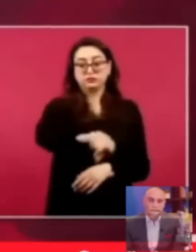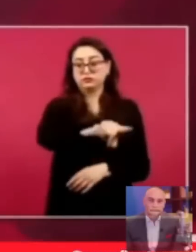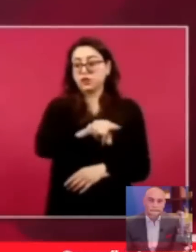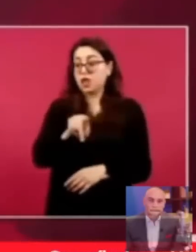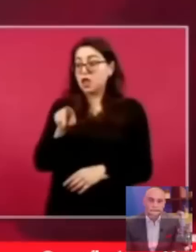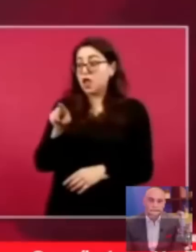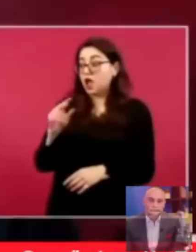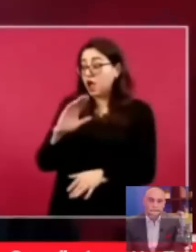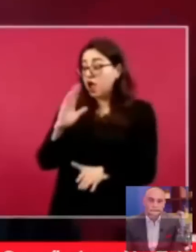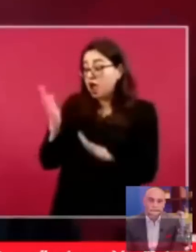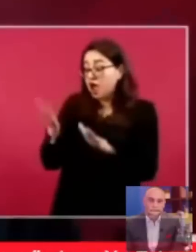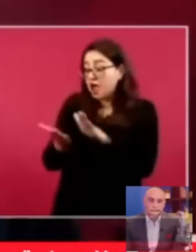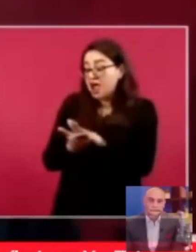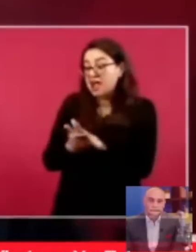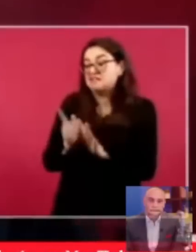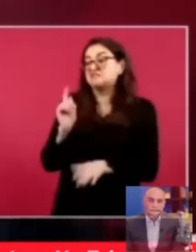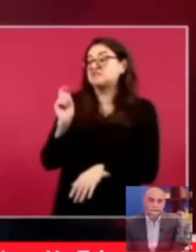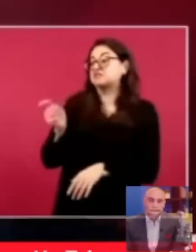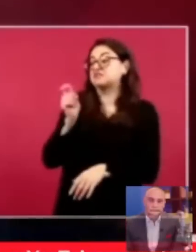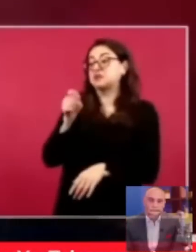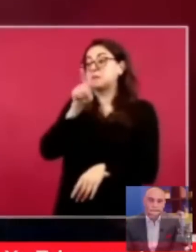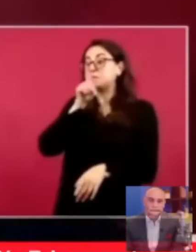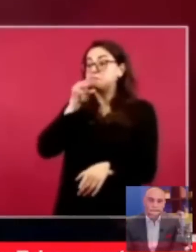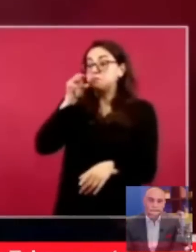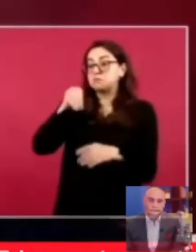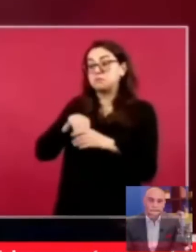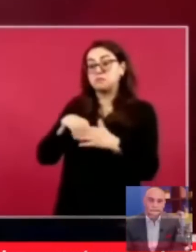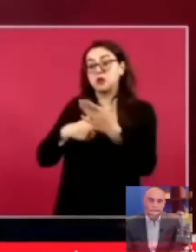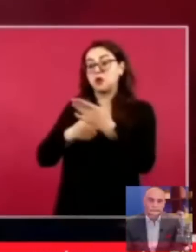y como hay mucha gente este